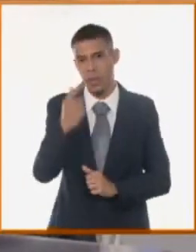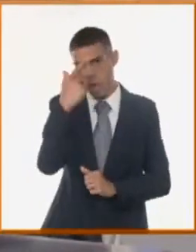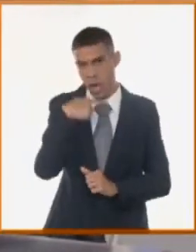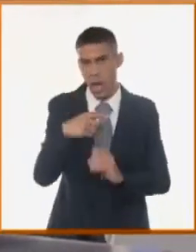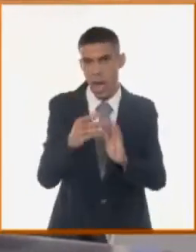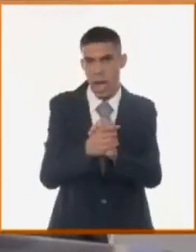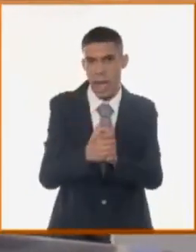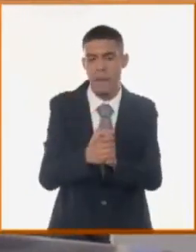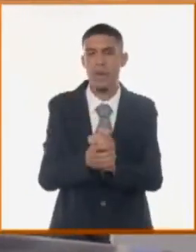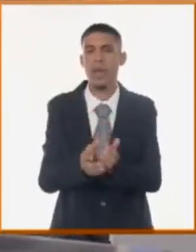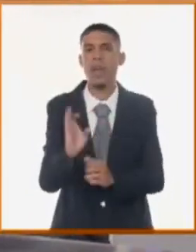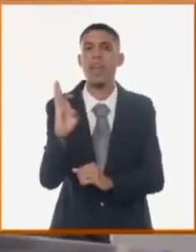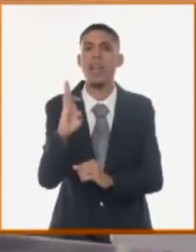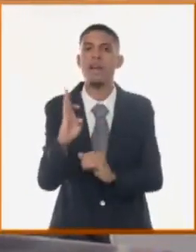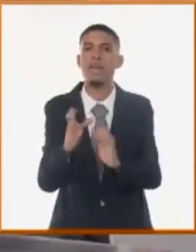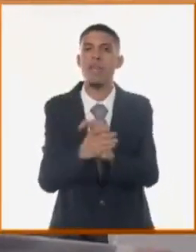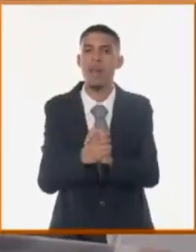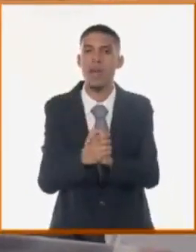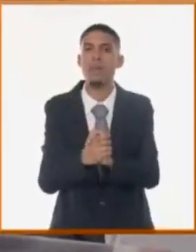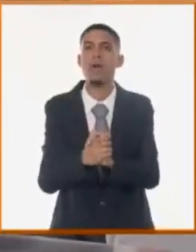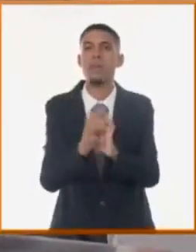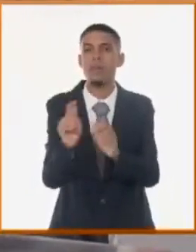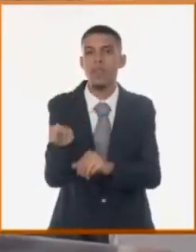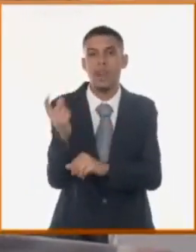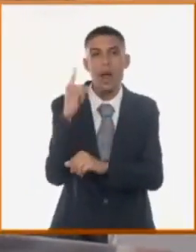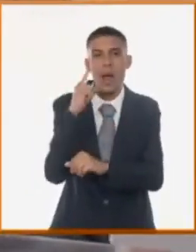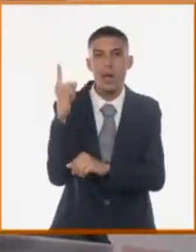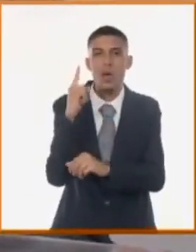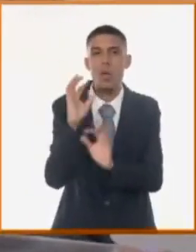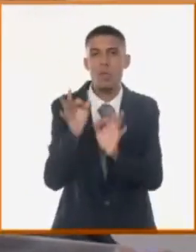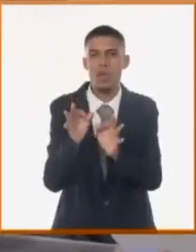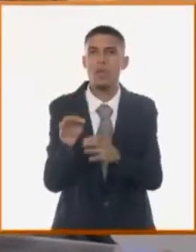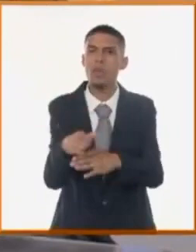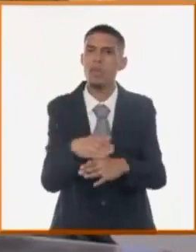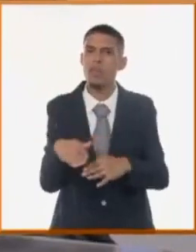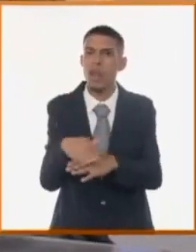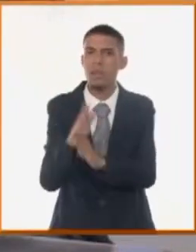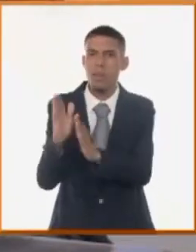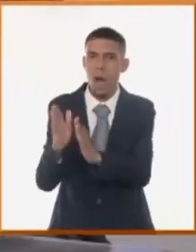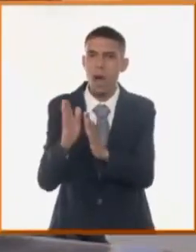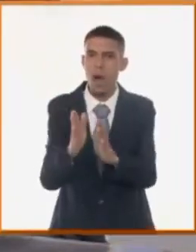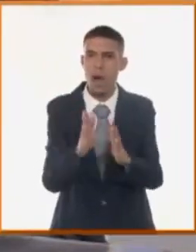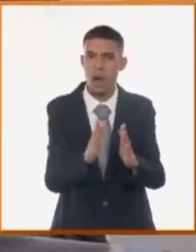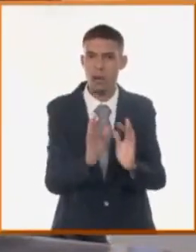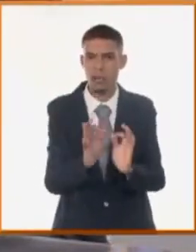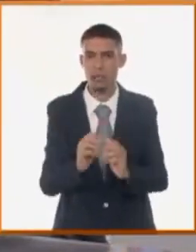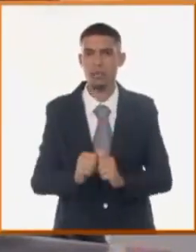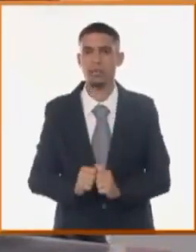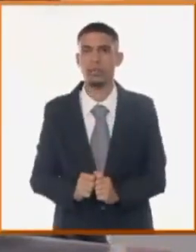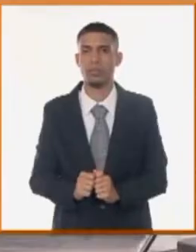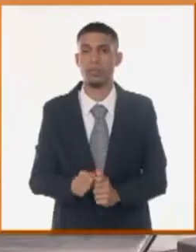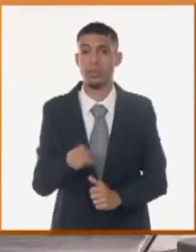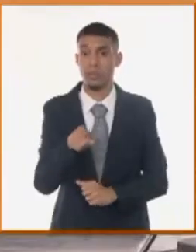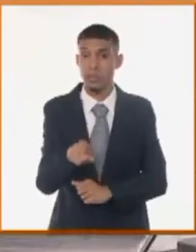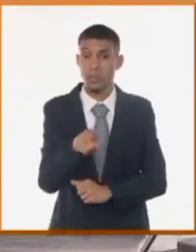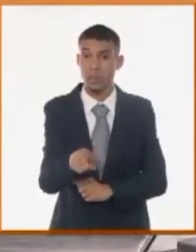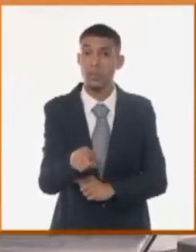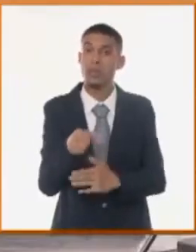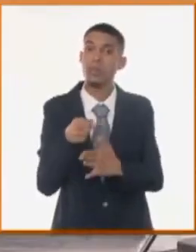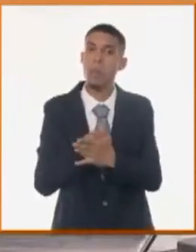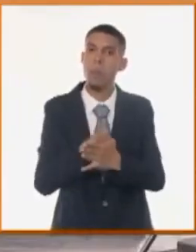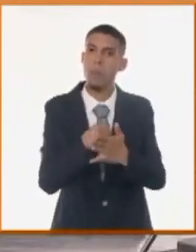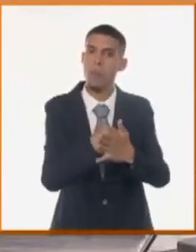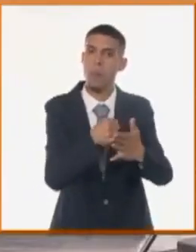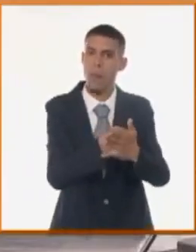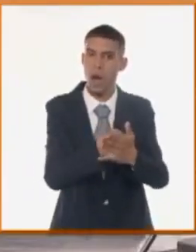onda corta, que nos permite llevar también la señal de la revolución a varios rincones del mundo, inclusive. Y eso también tiene un impacto hacia el sector